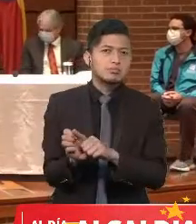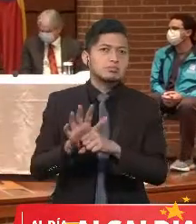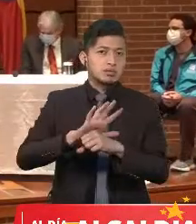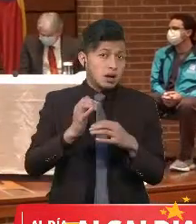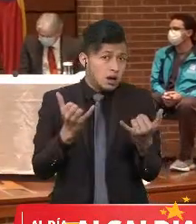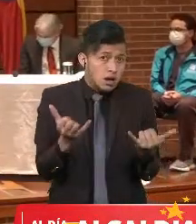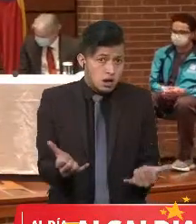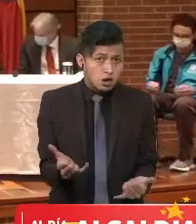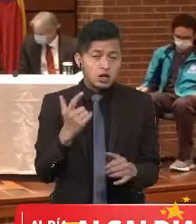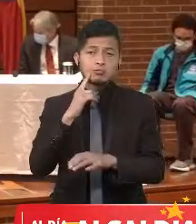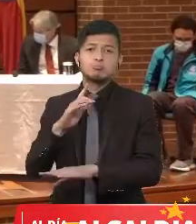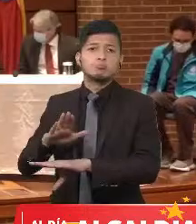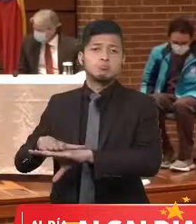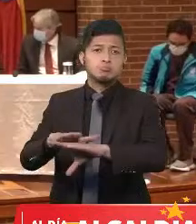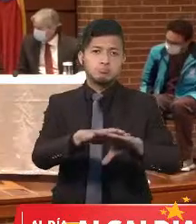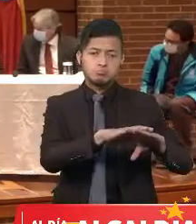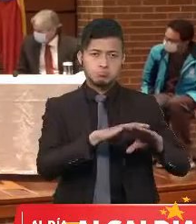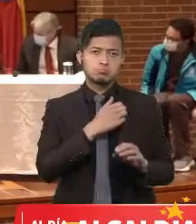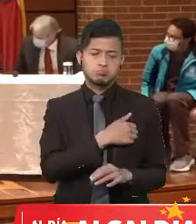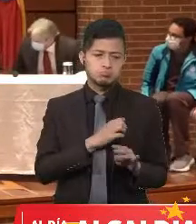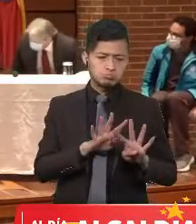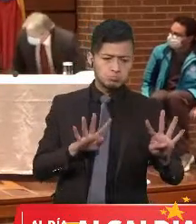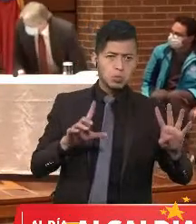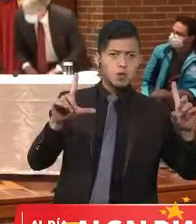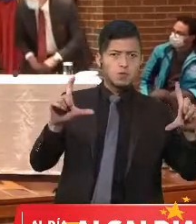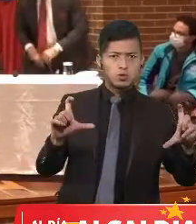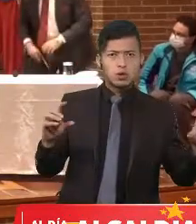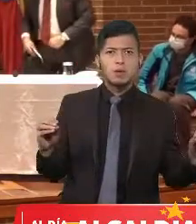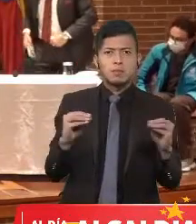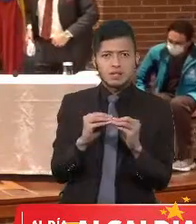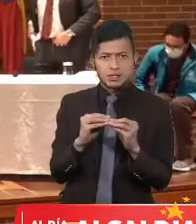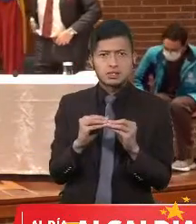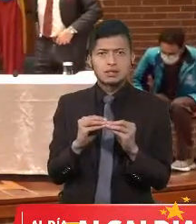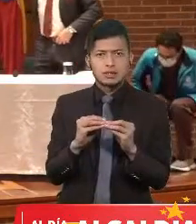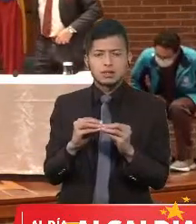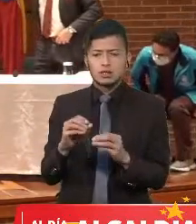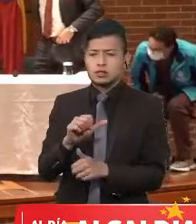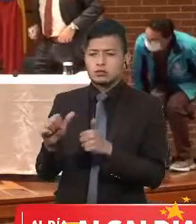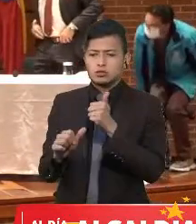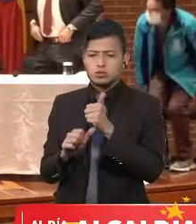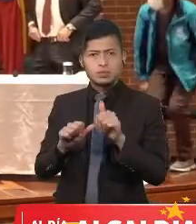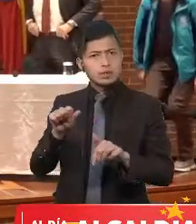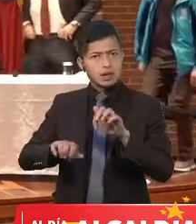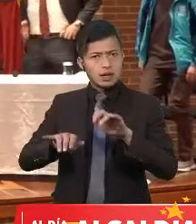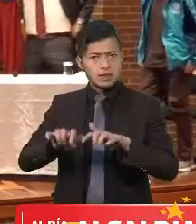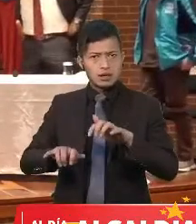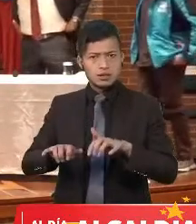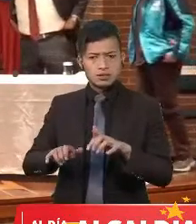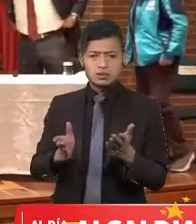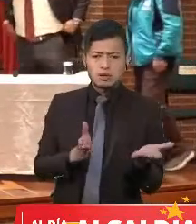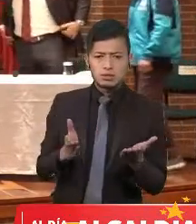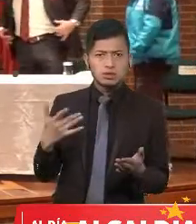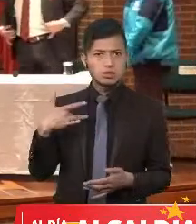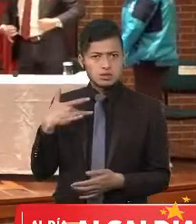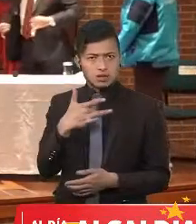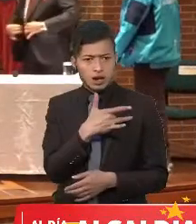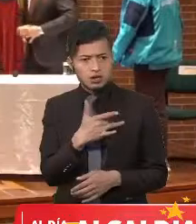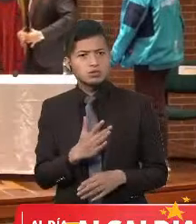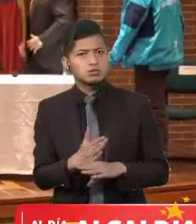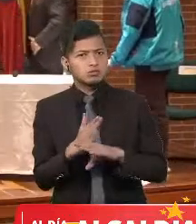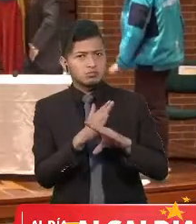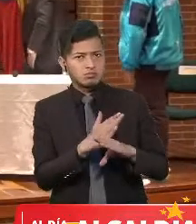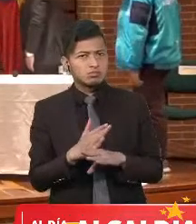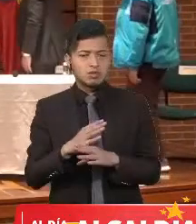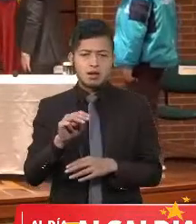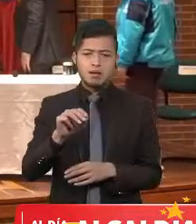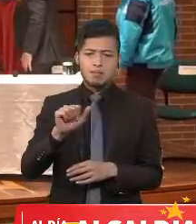invitamos entonces, por favor, para una foto, y también invitamos al subsecretario de Servicios de Salud y Aseguramiento, Manuel